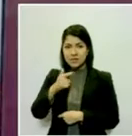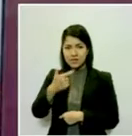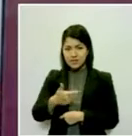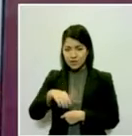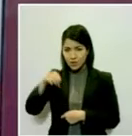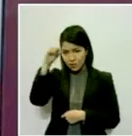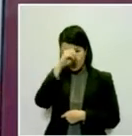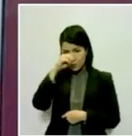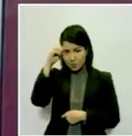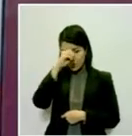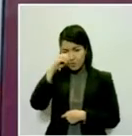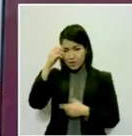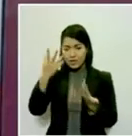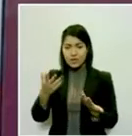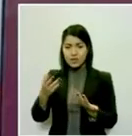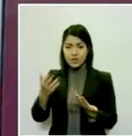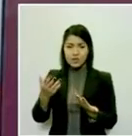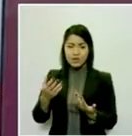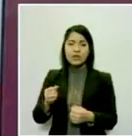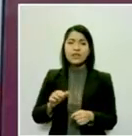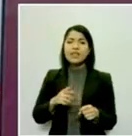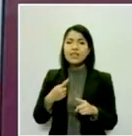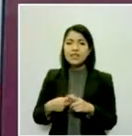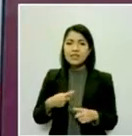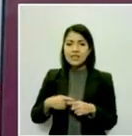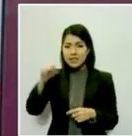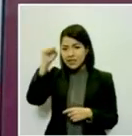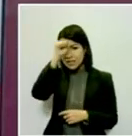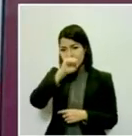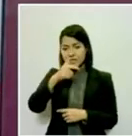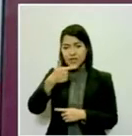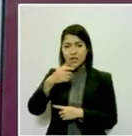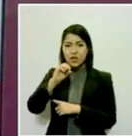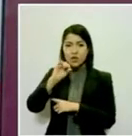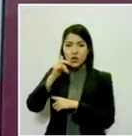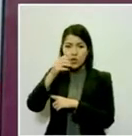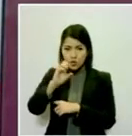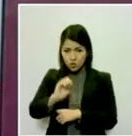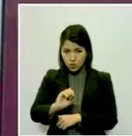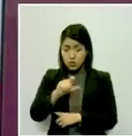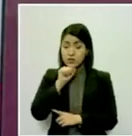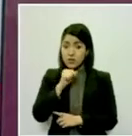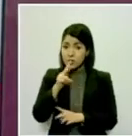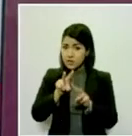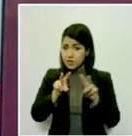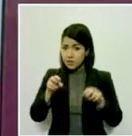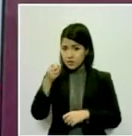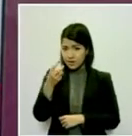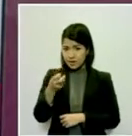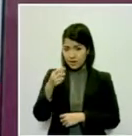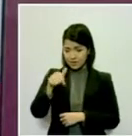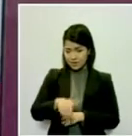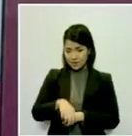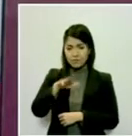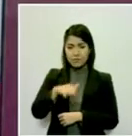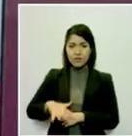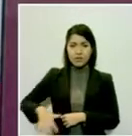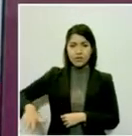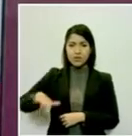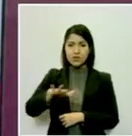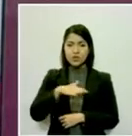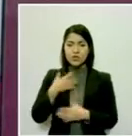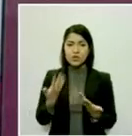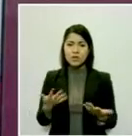Goyo, y es un tema que en Michoacán parte